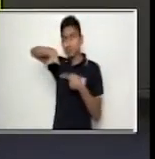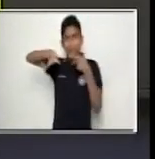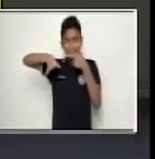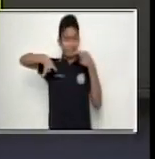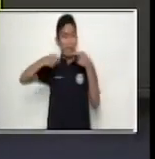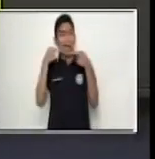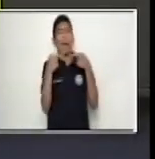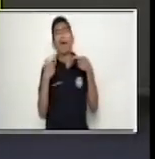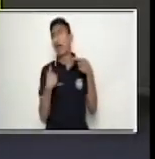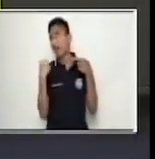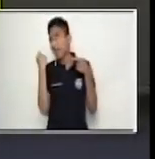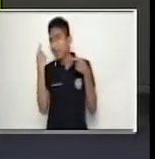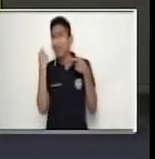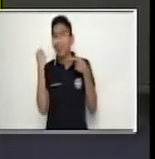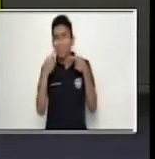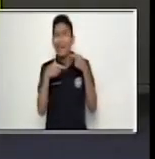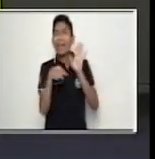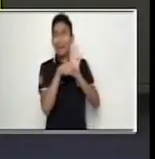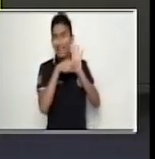Empecemos a resolver nuestro problema.